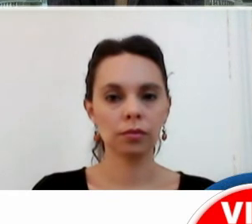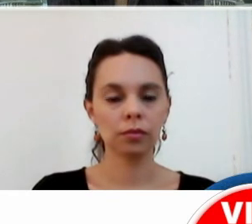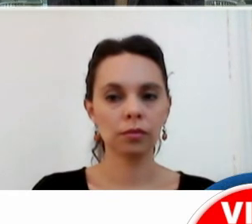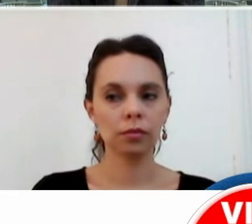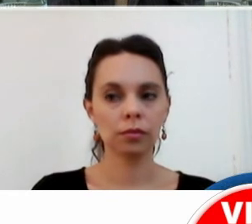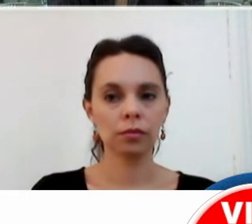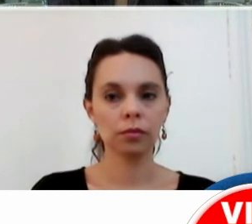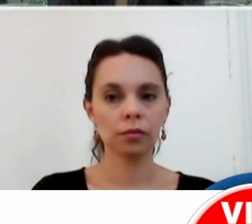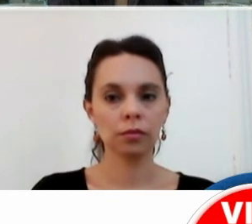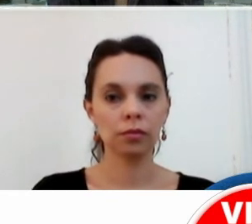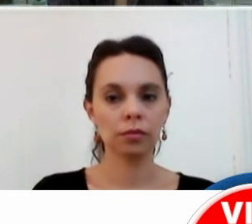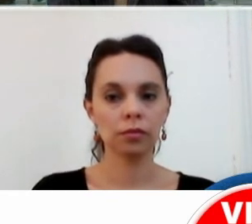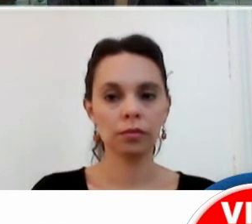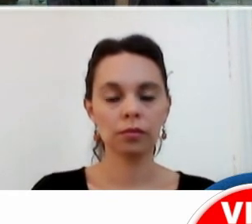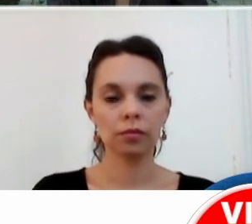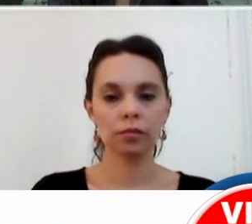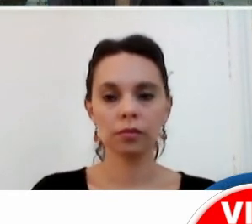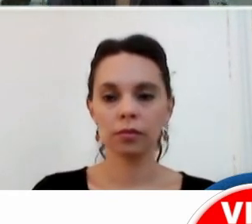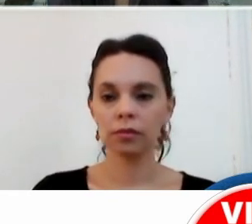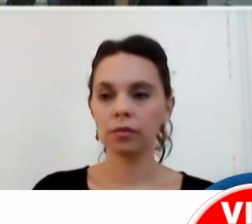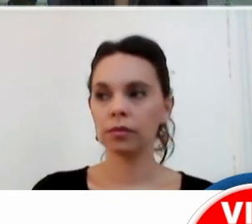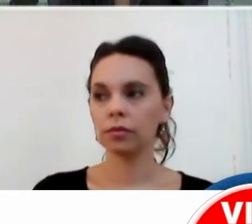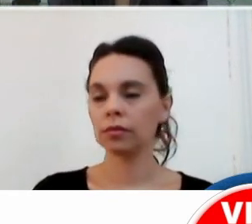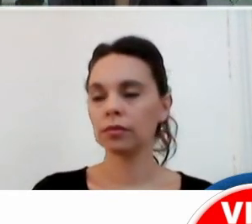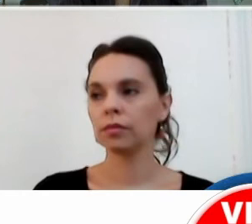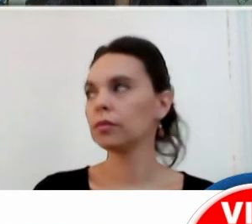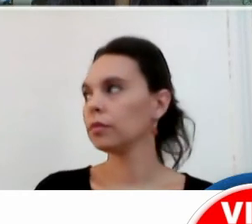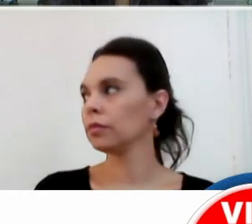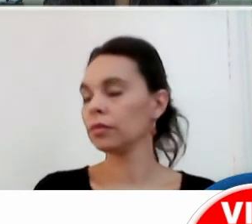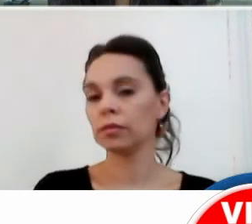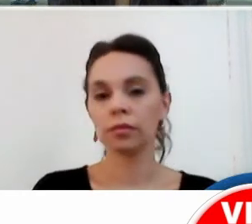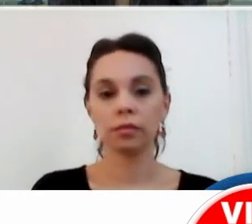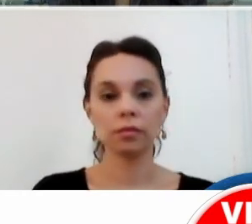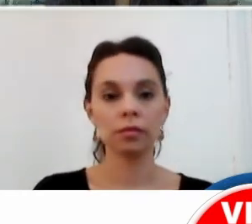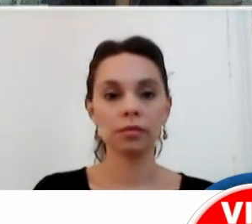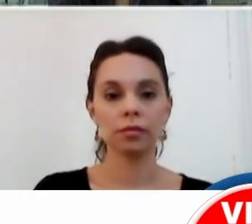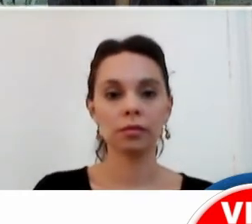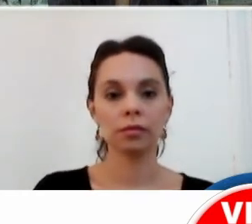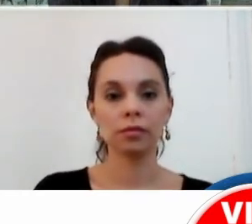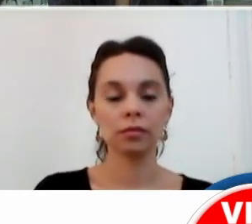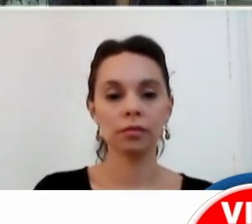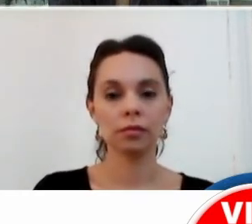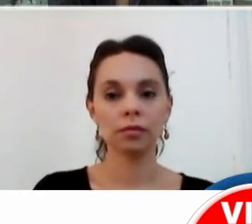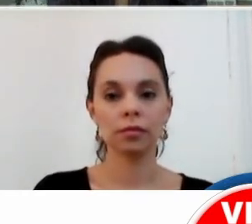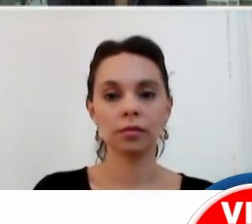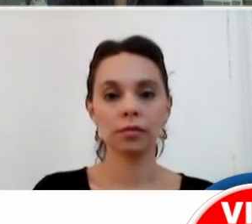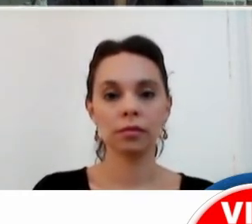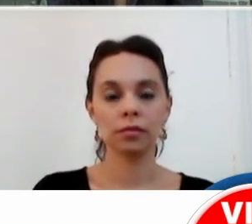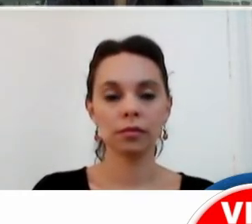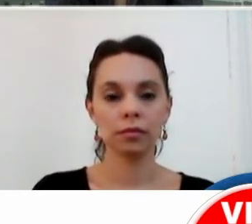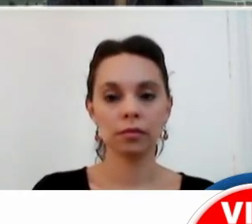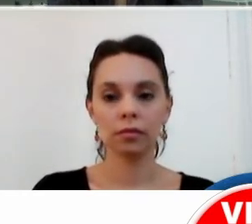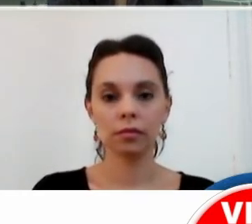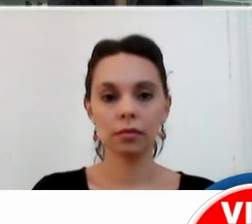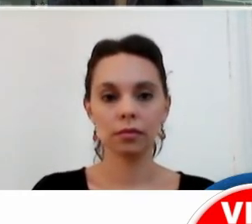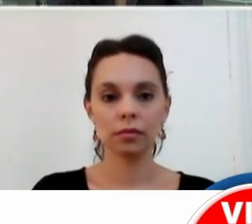la negociación con los acreedores privados, de un largo periodo de gracia en la amortización del crédito, lo cual le